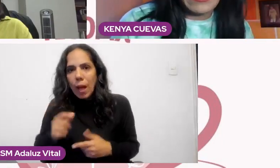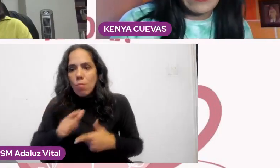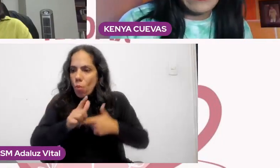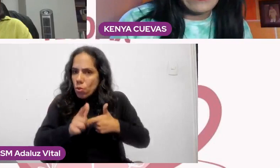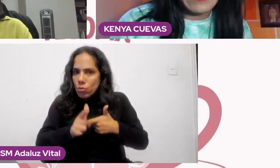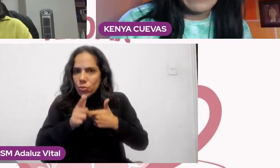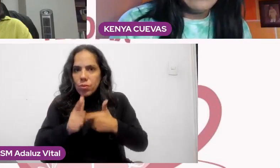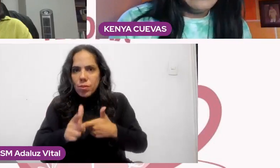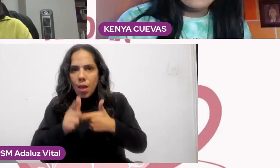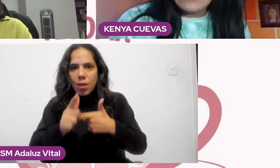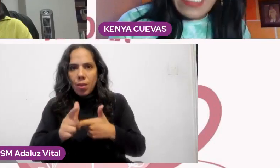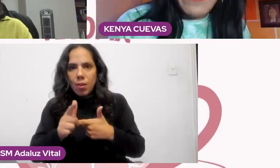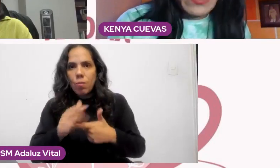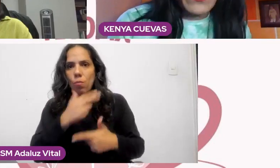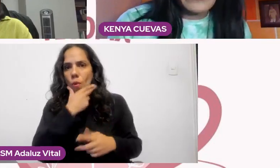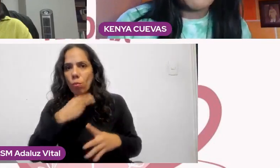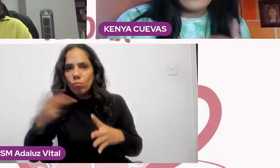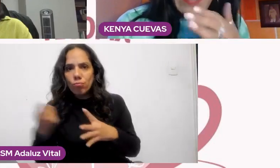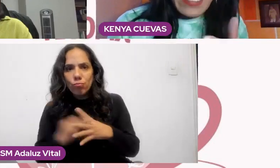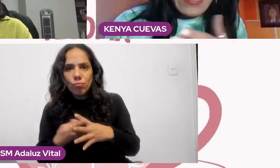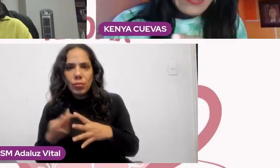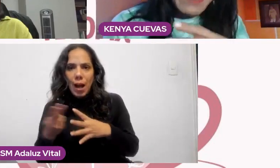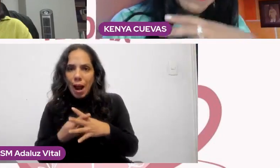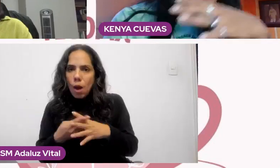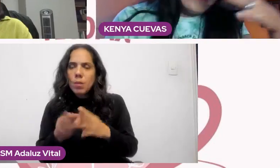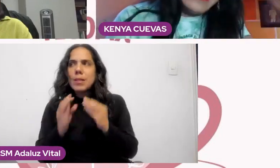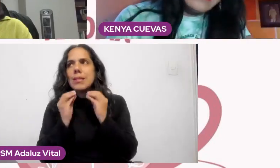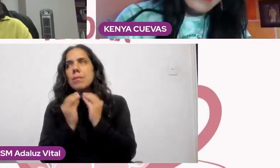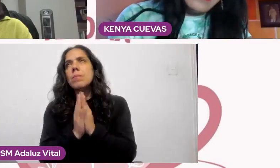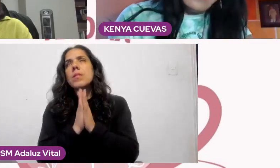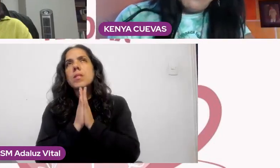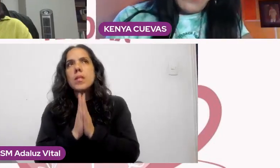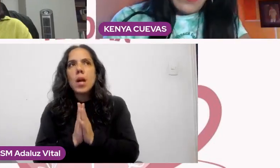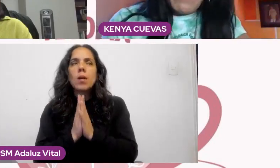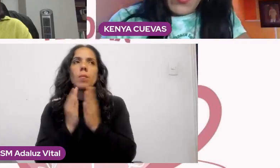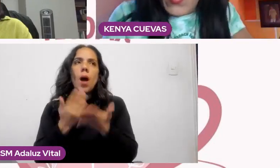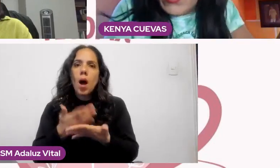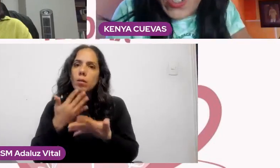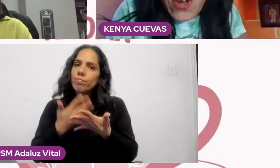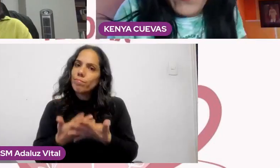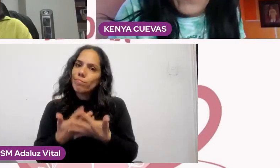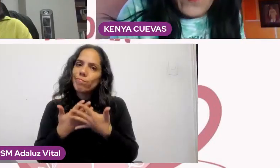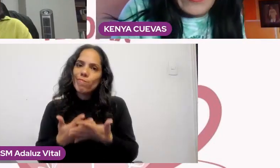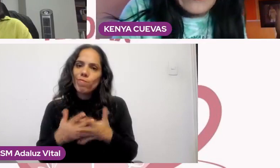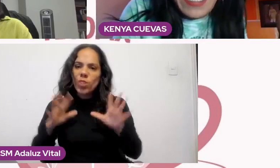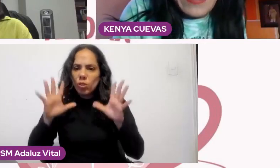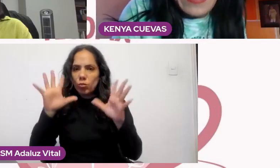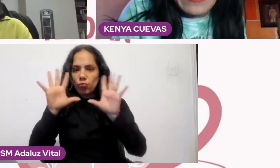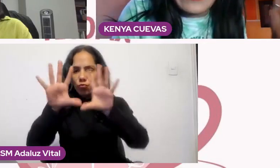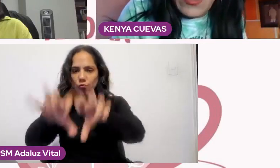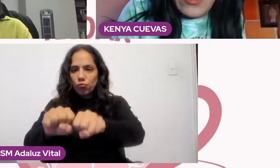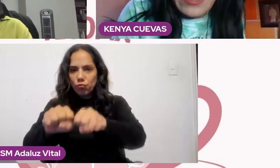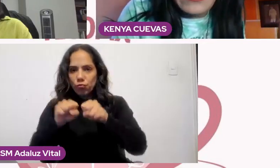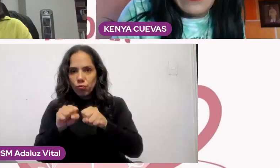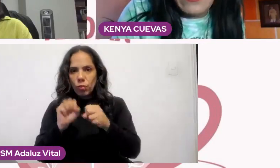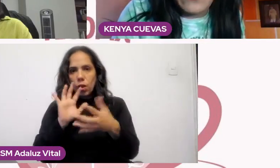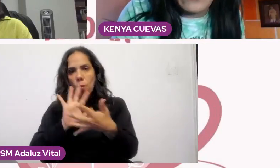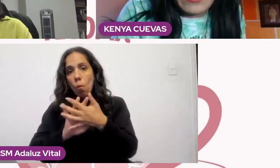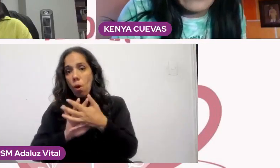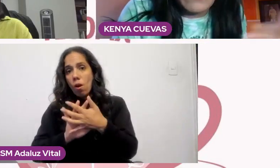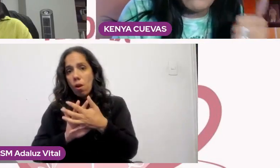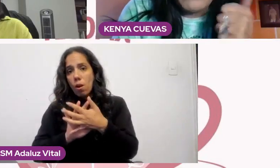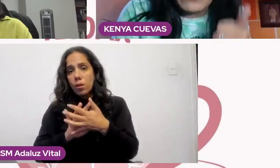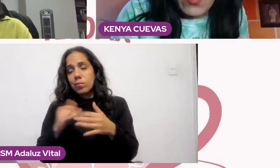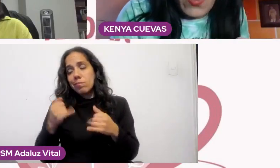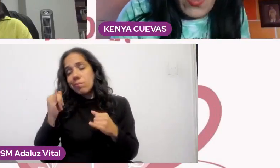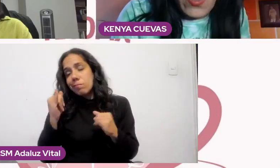esperando esa captura, pero de ahí también se desbocó, ¿no? Una serie de acciones